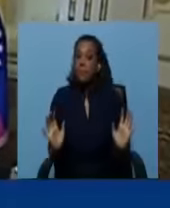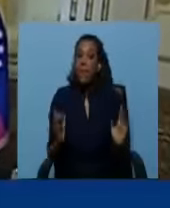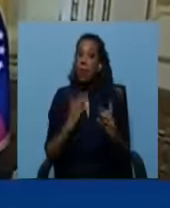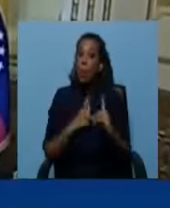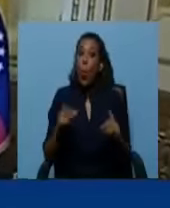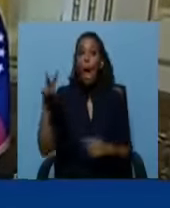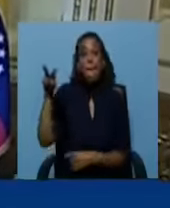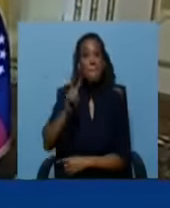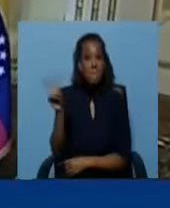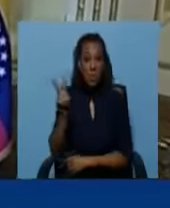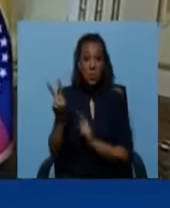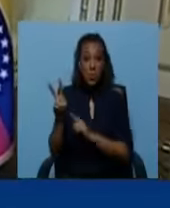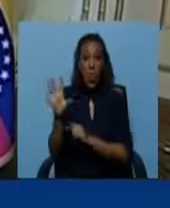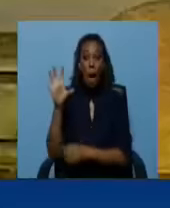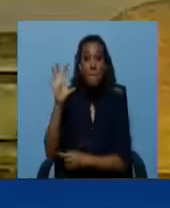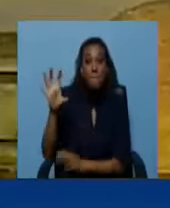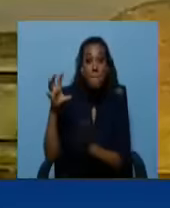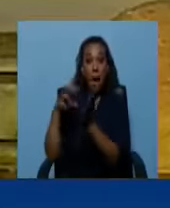Venezuela